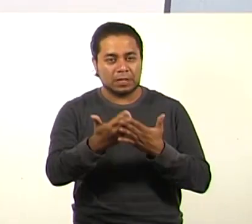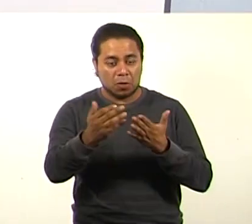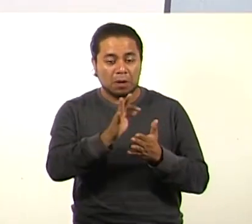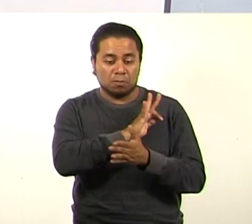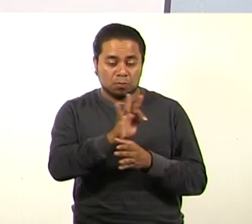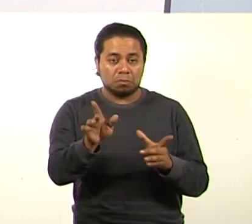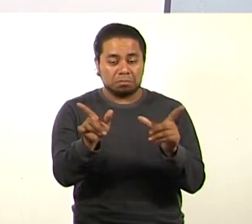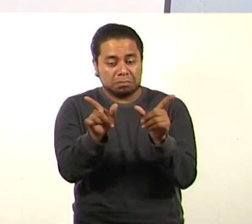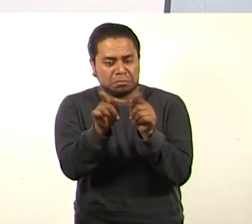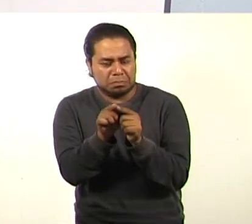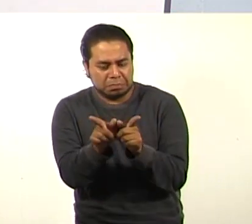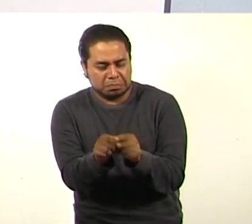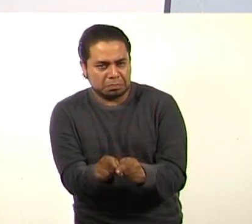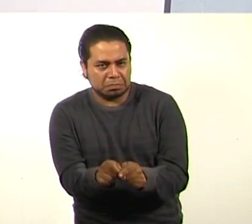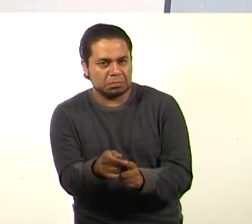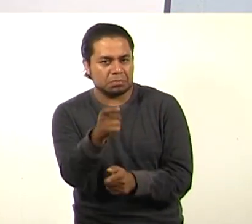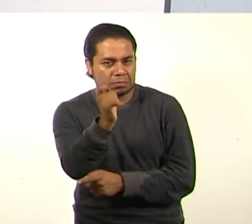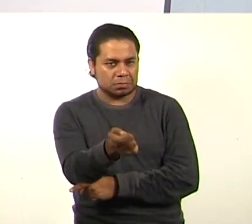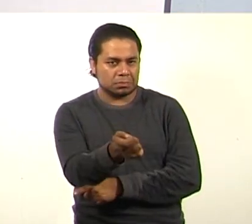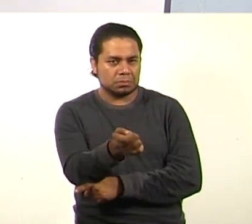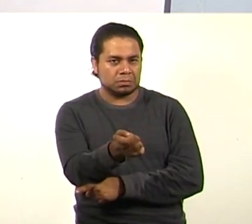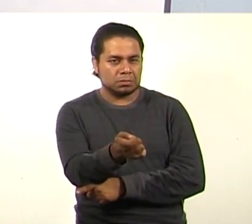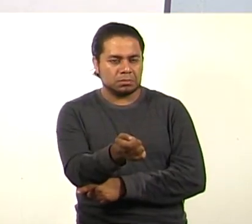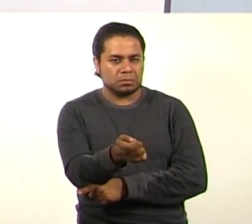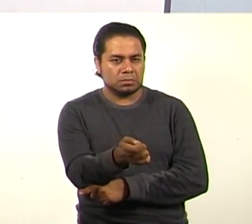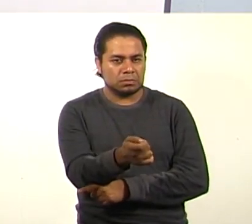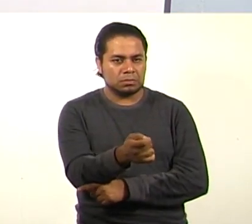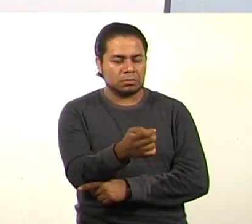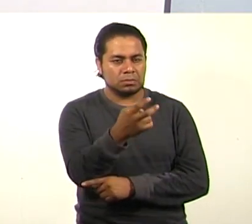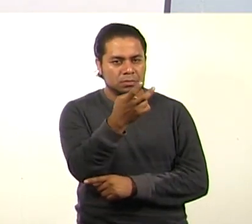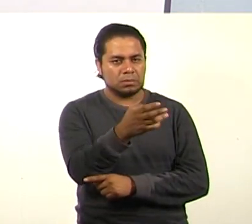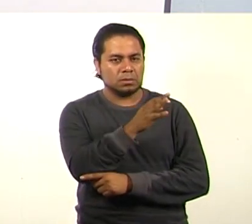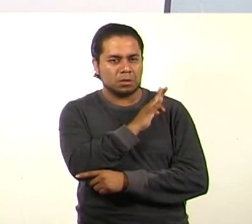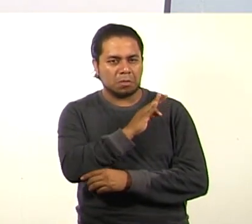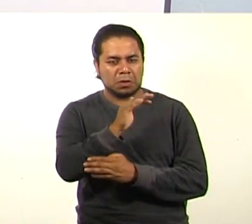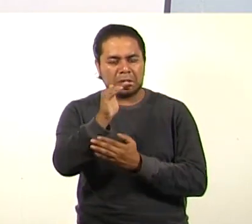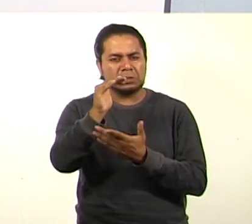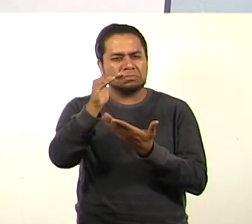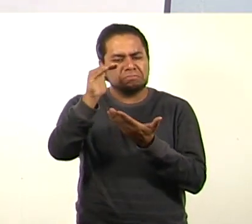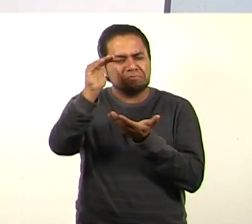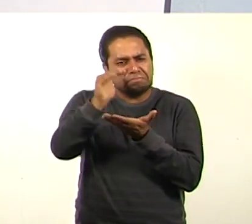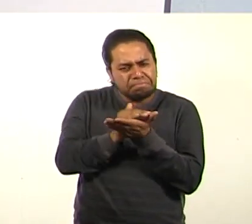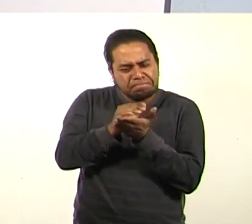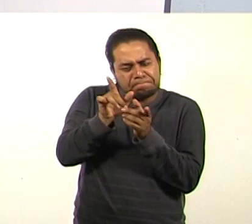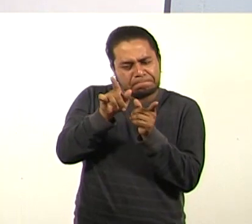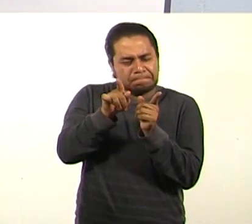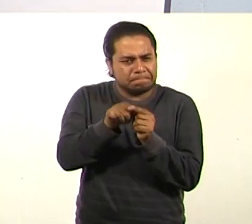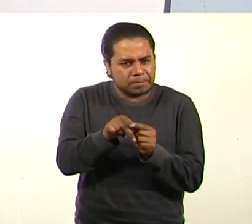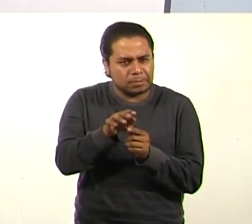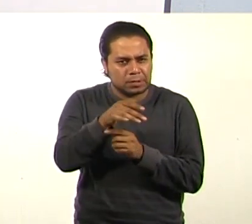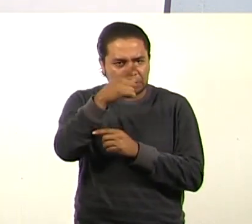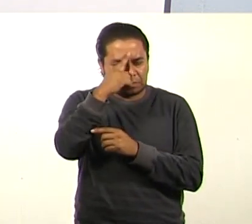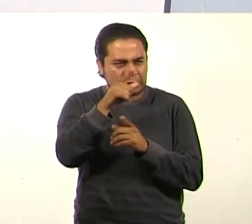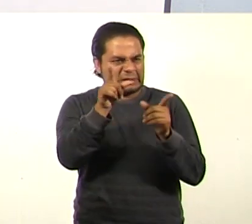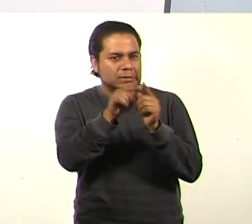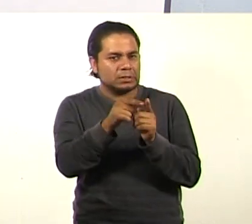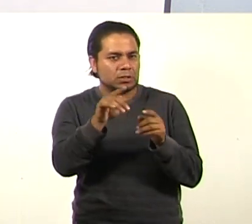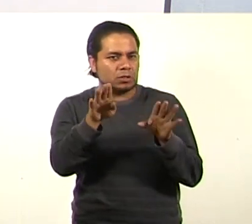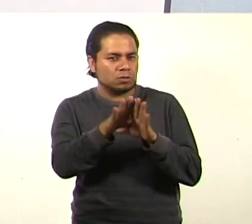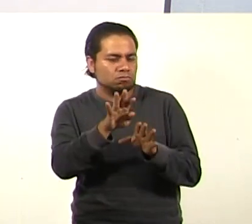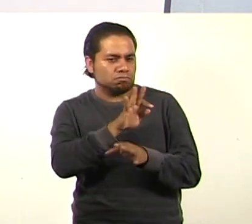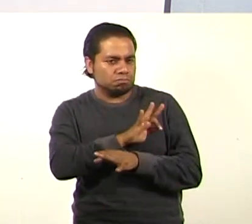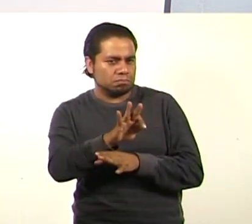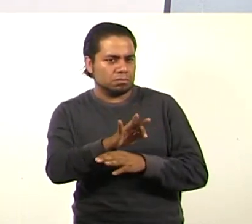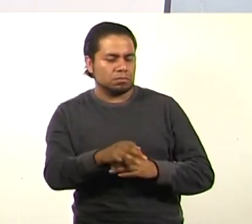simplificar. ¿Qué significa simplificar? Llevar esta fracción a su mínima expresión. ¿Qué hacemos aquí para simplificar?